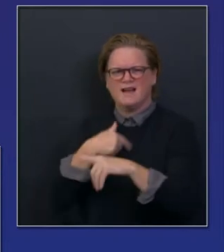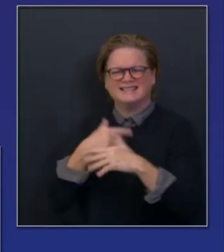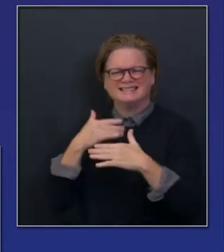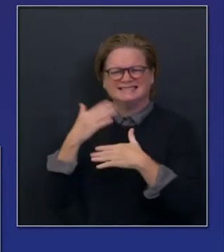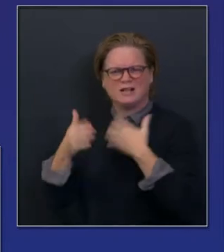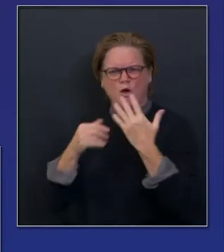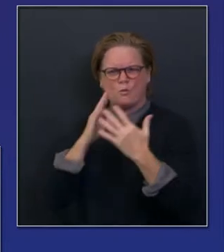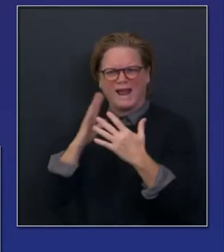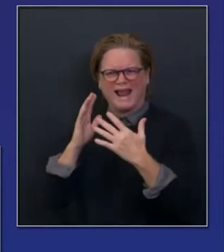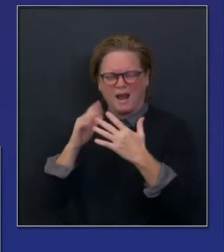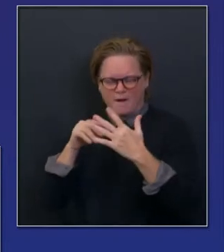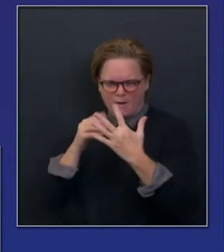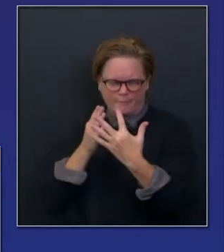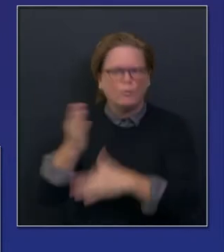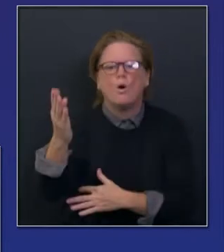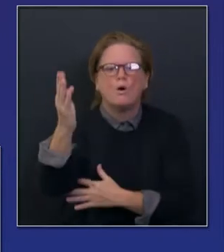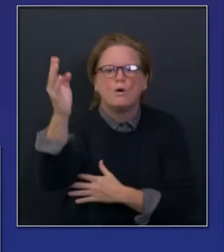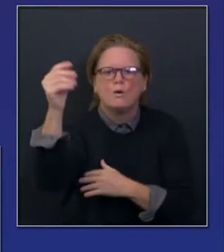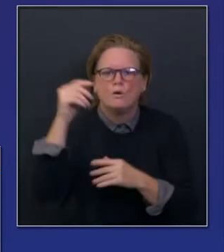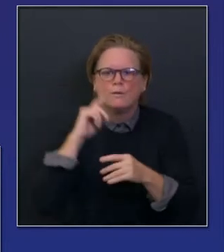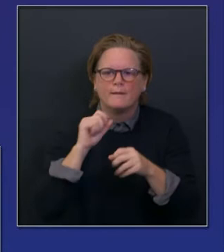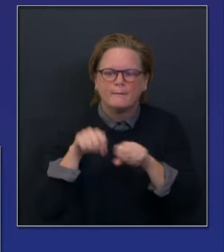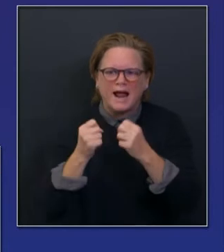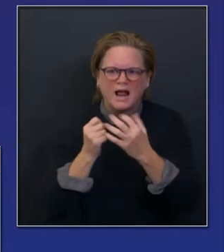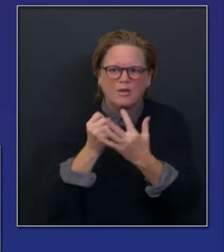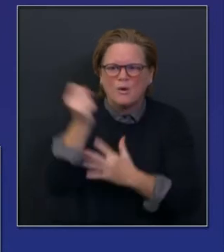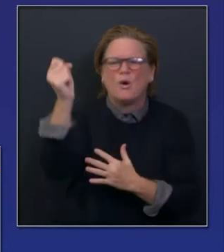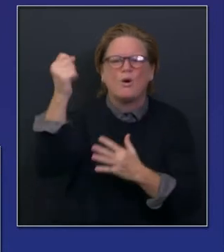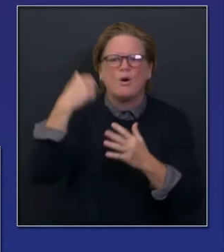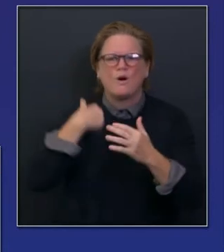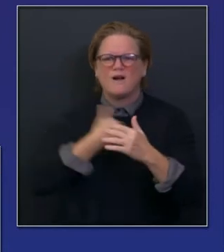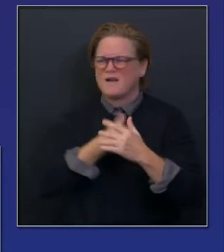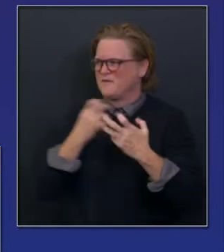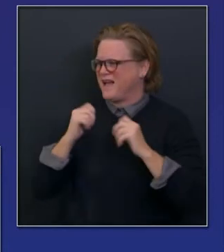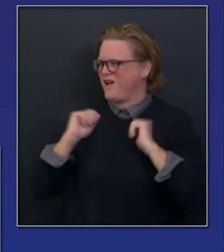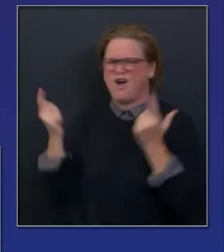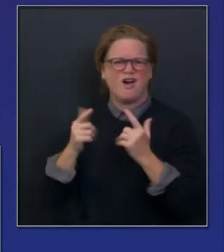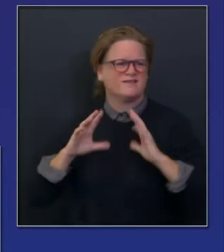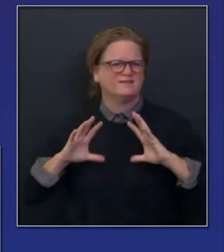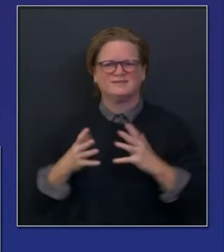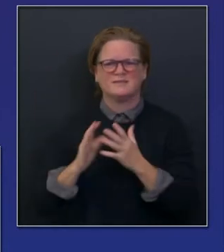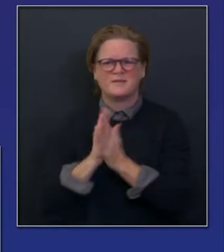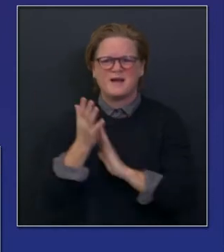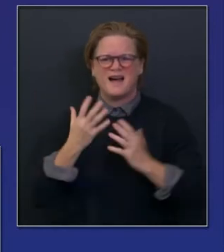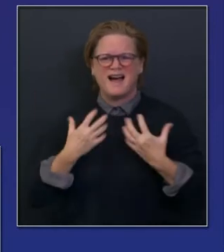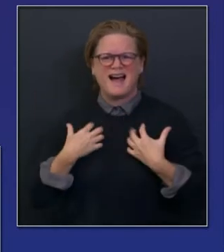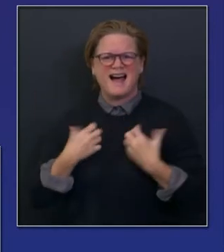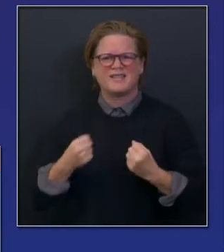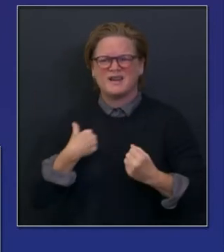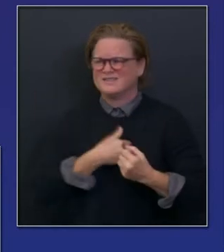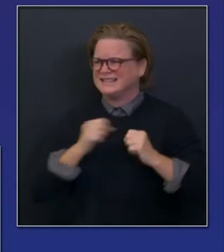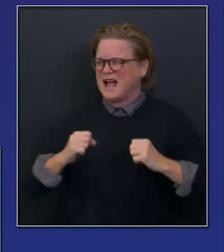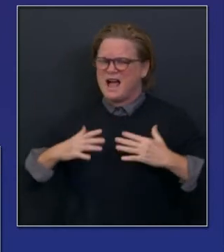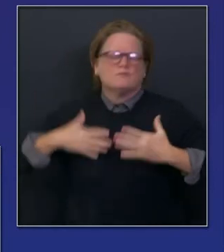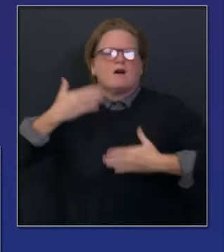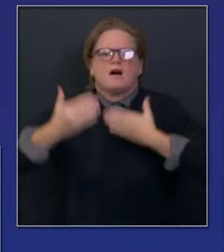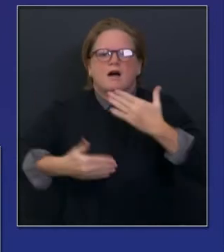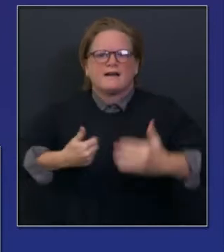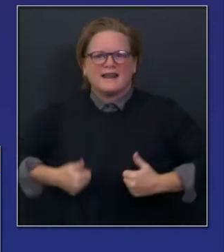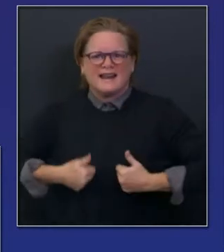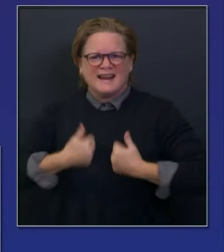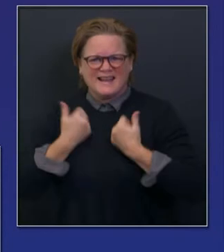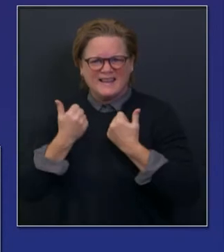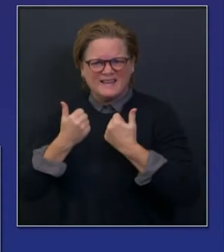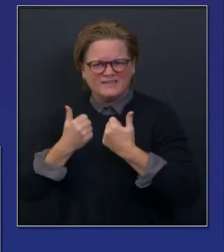otro lado de este problema más fuertes que antes. Vamos a salir más adelante más sanos que antes, más preparados que antes. Y quiero que